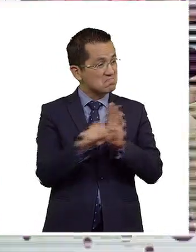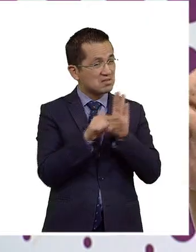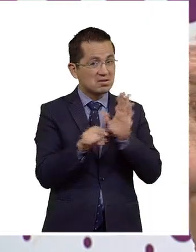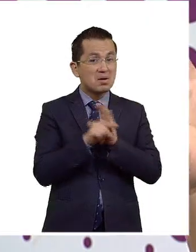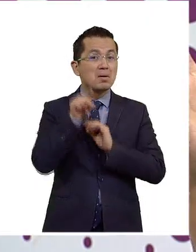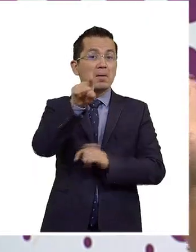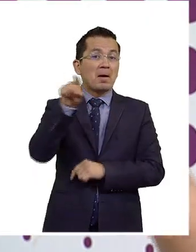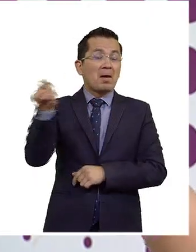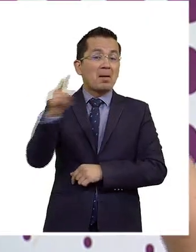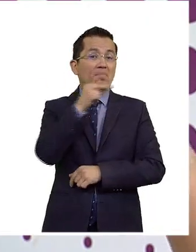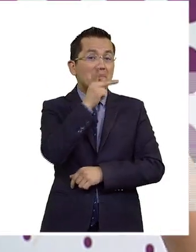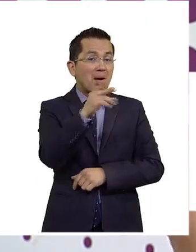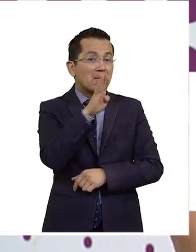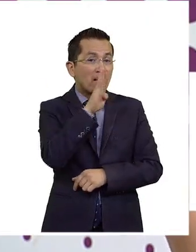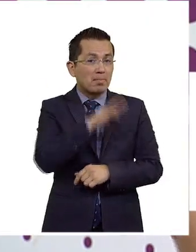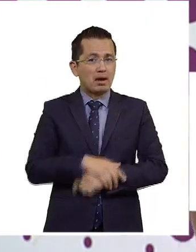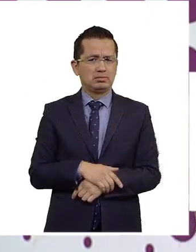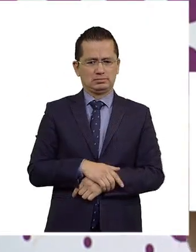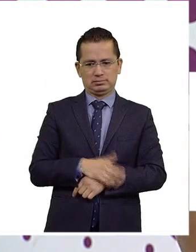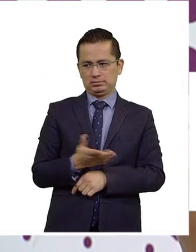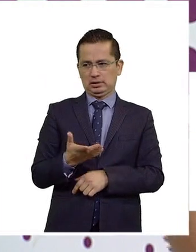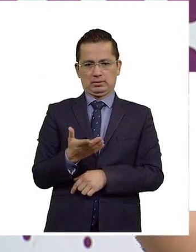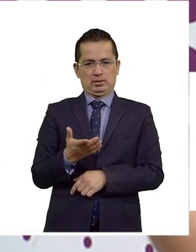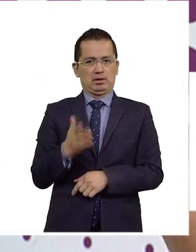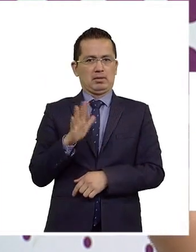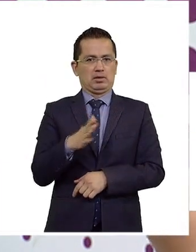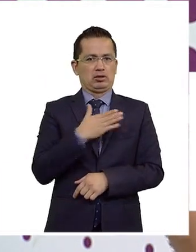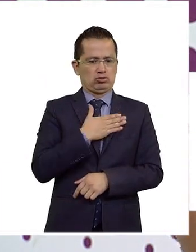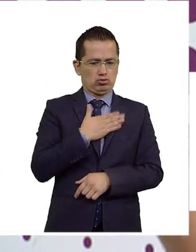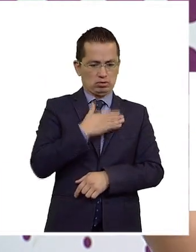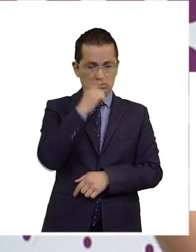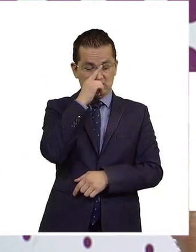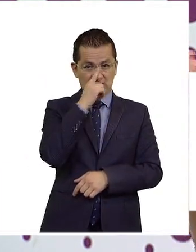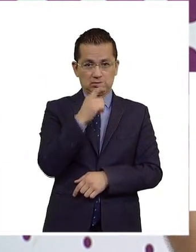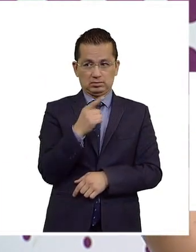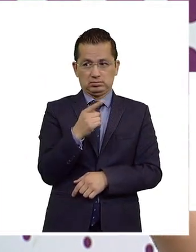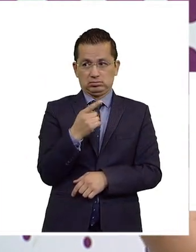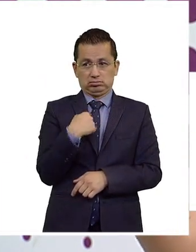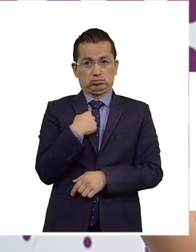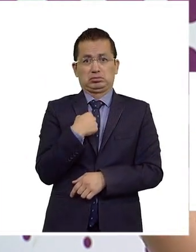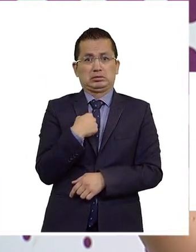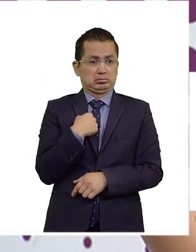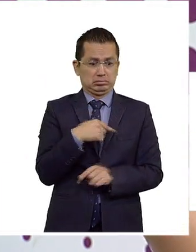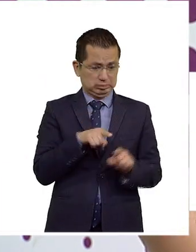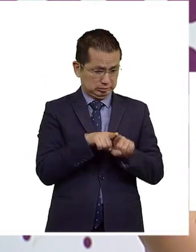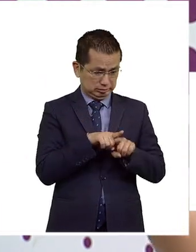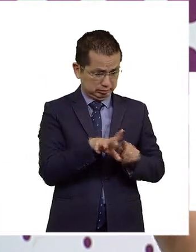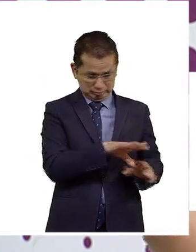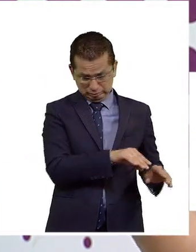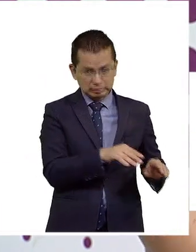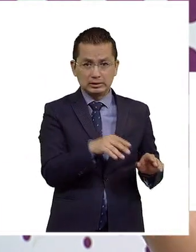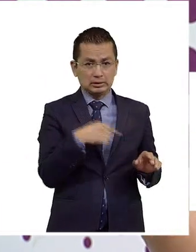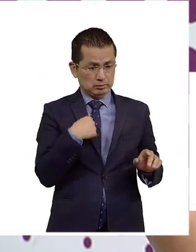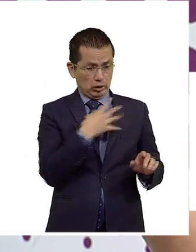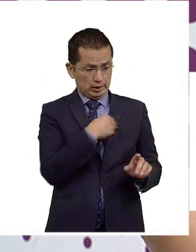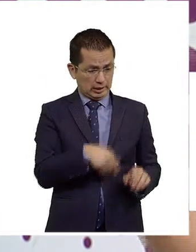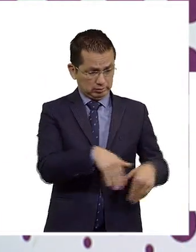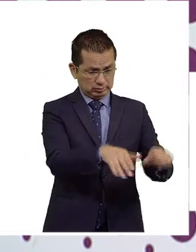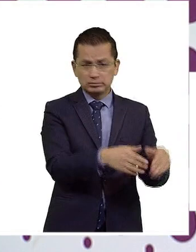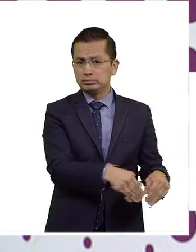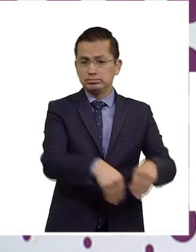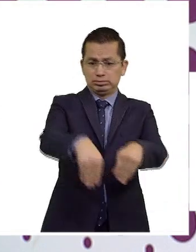el resultado, ¿no? Cuando le dije a mi hija, me dijo, mamá, tengo un hermano y ya, o sea, no pasa nada. Sí. Por supuesto, sus 11 años